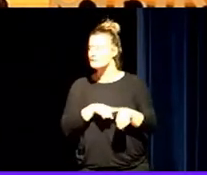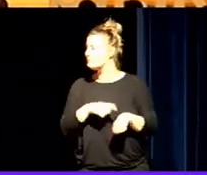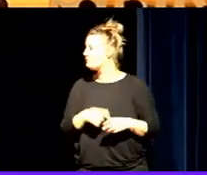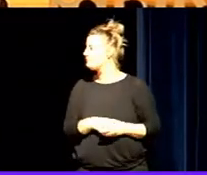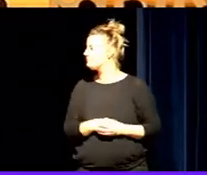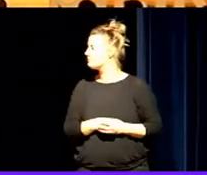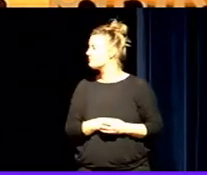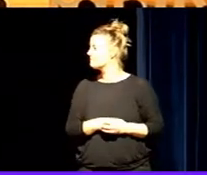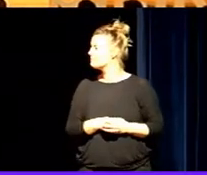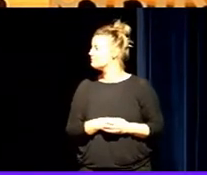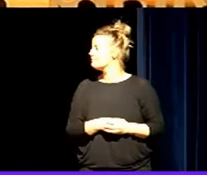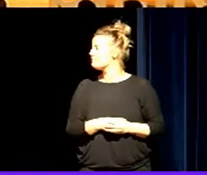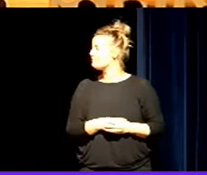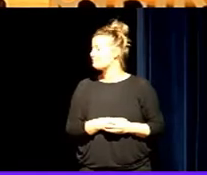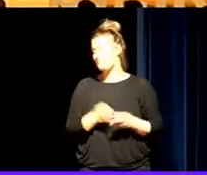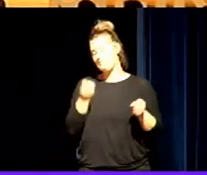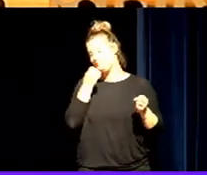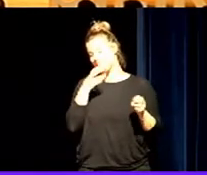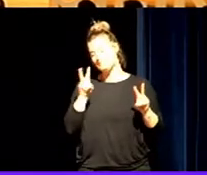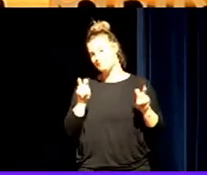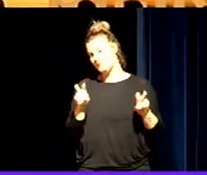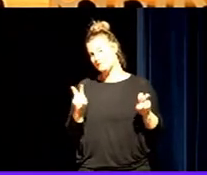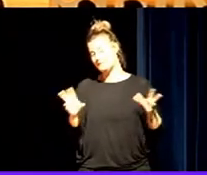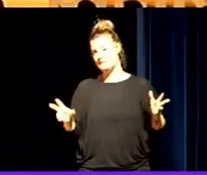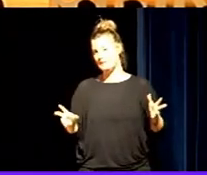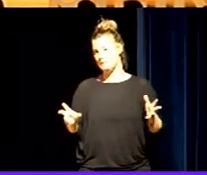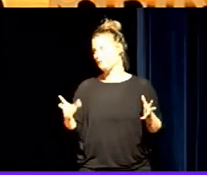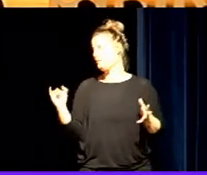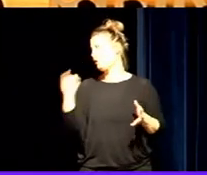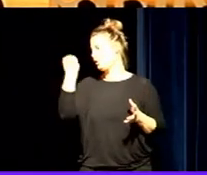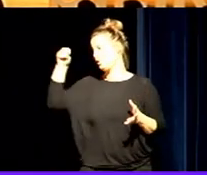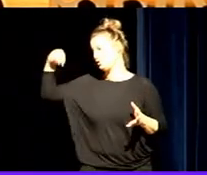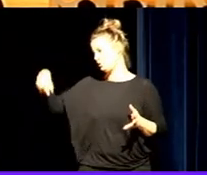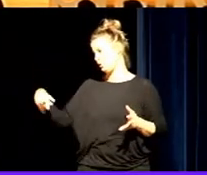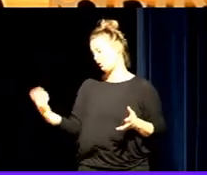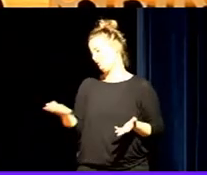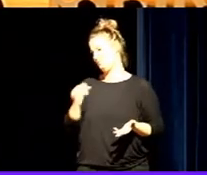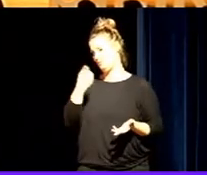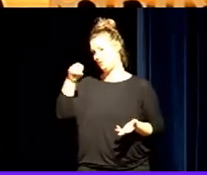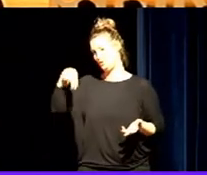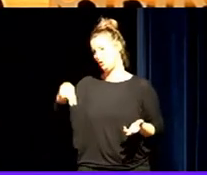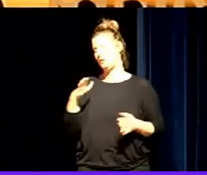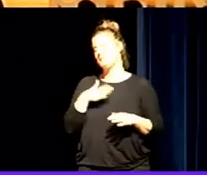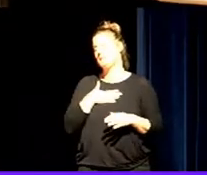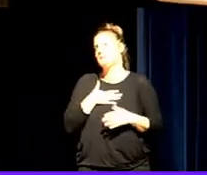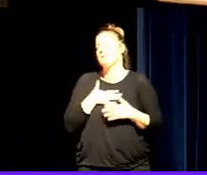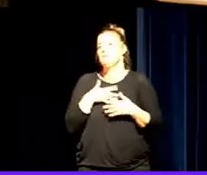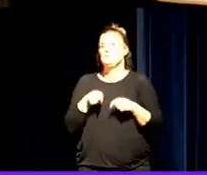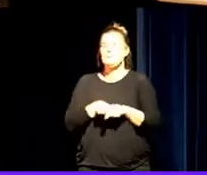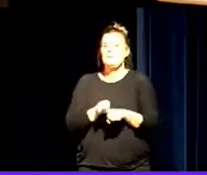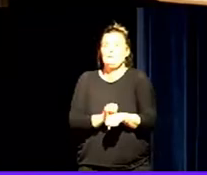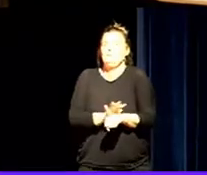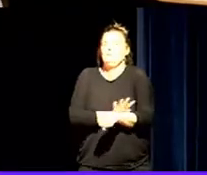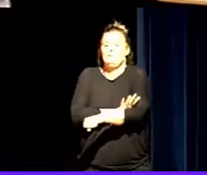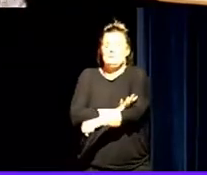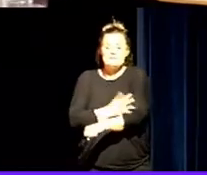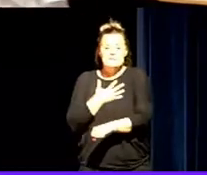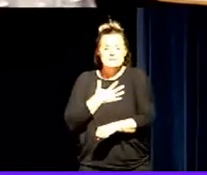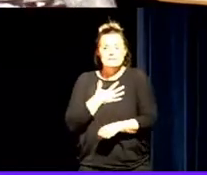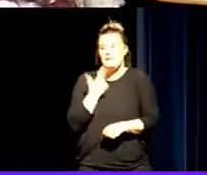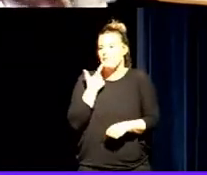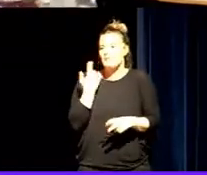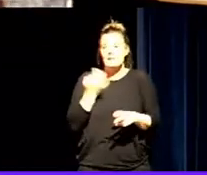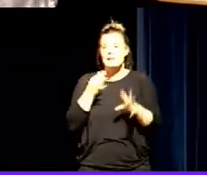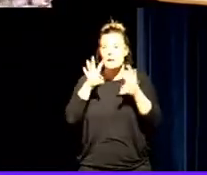Bueno, la cuestión con John, ¿no? que a mí me ha conmovido mucho, decía, es que hay que aprender